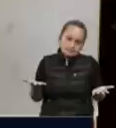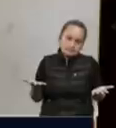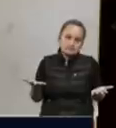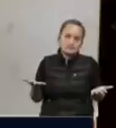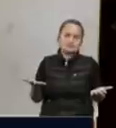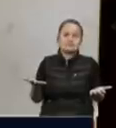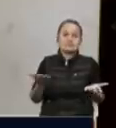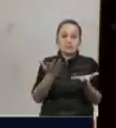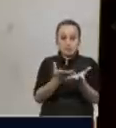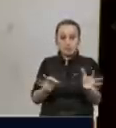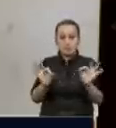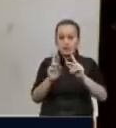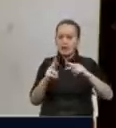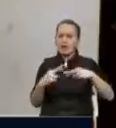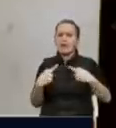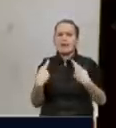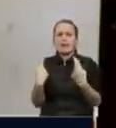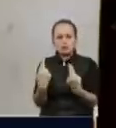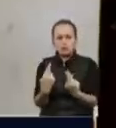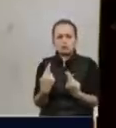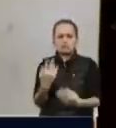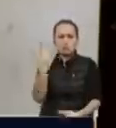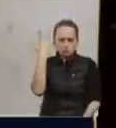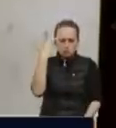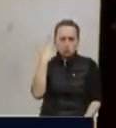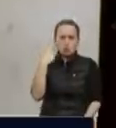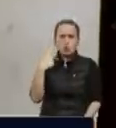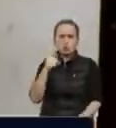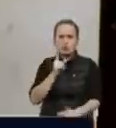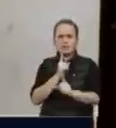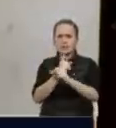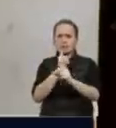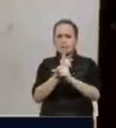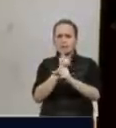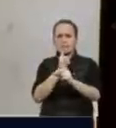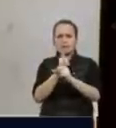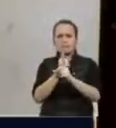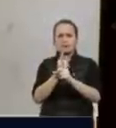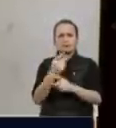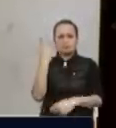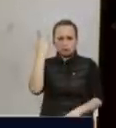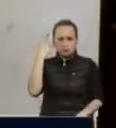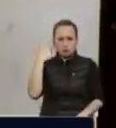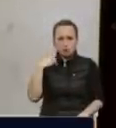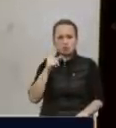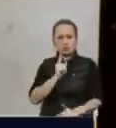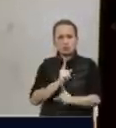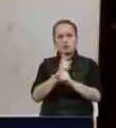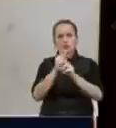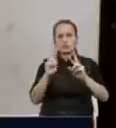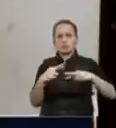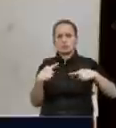nosotros tenemos reuniones casi diarias, yo creo que nos vemos todos los días.